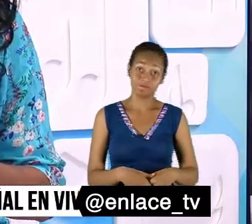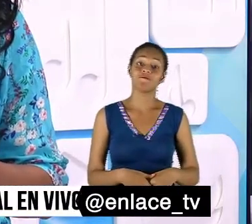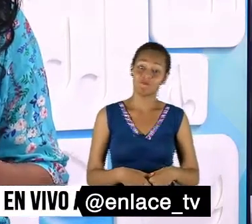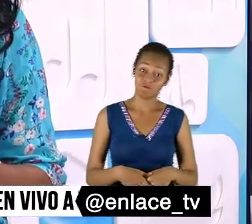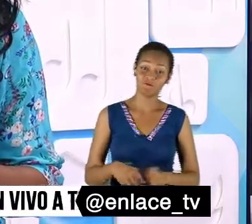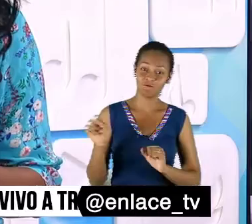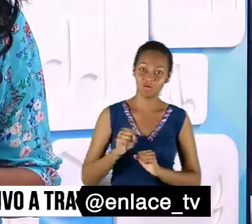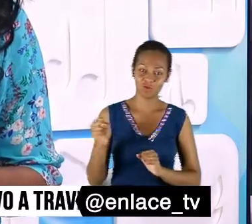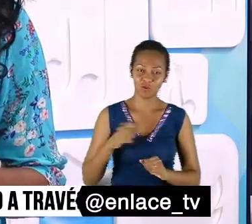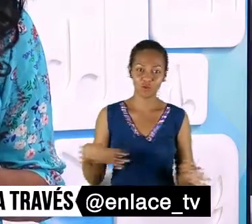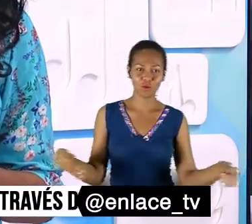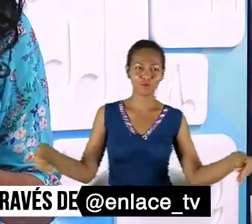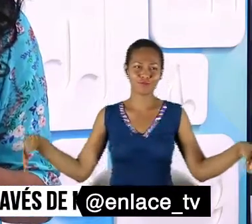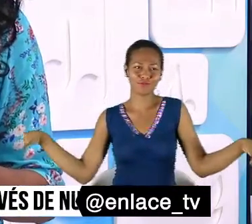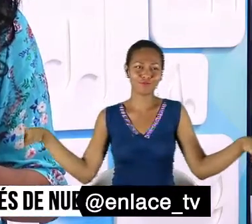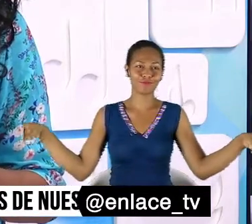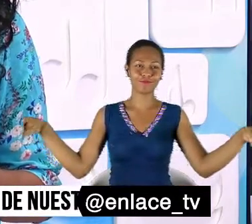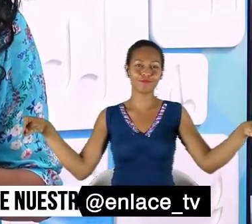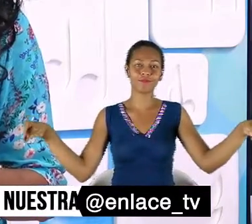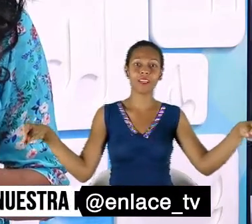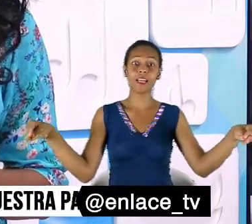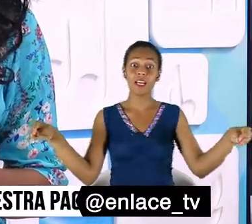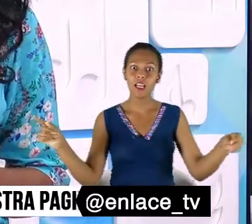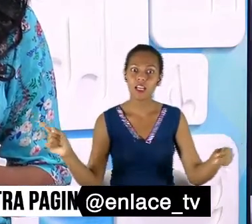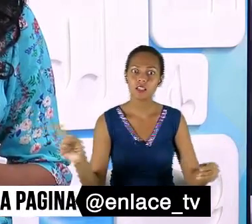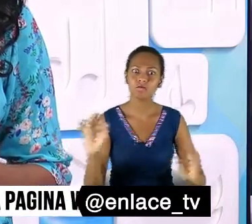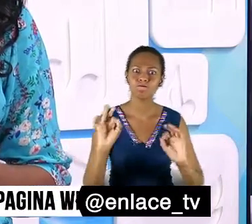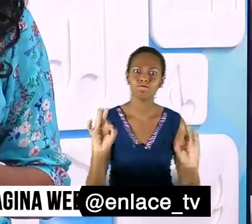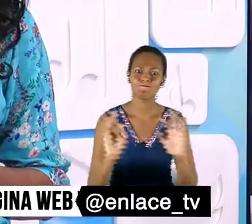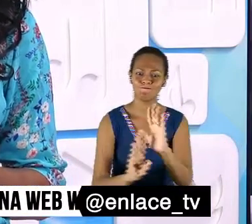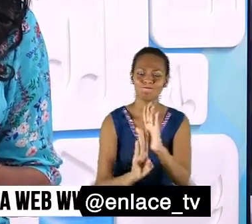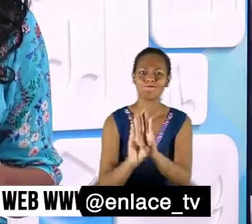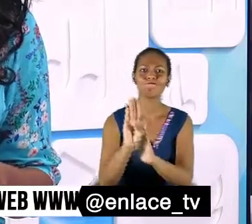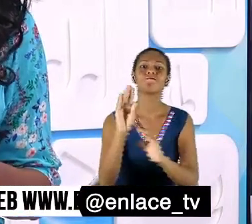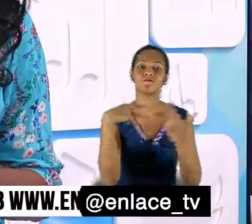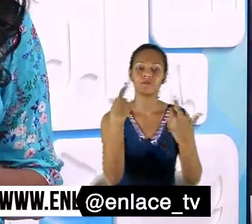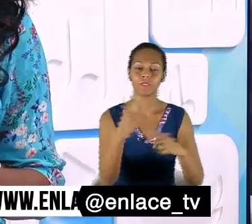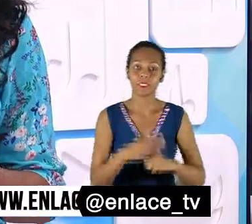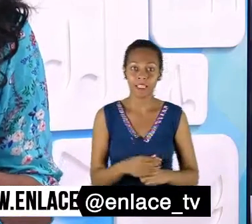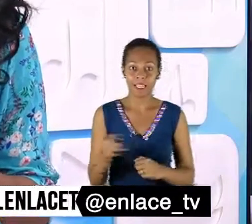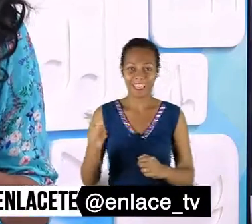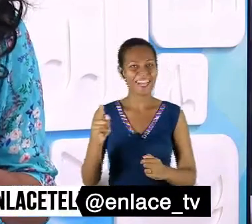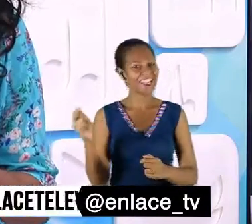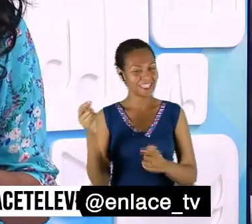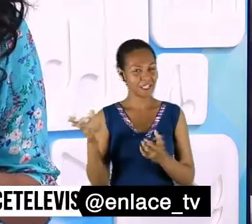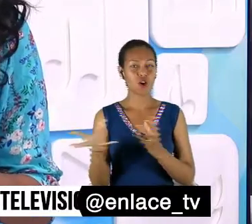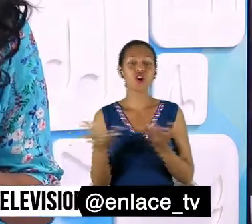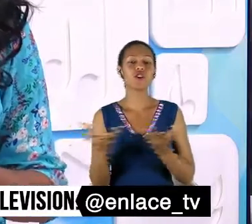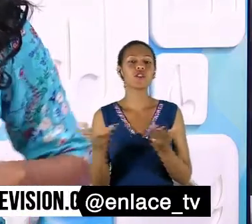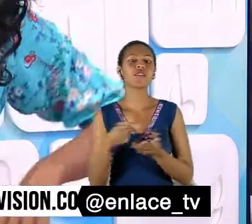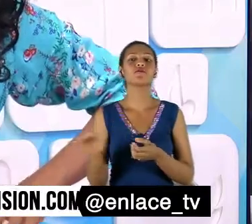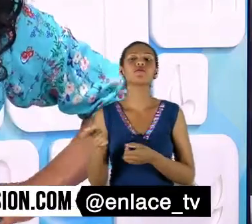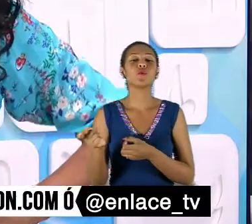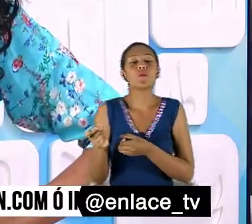familia Cumbiambera en el 7º Festival de Danza del Porro Paleteado y el Fandango en Planeta Rica, Córdoba.